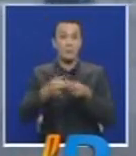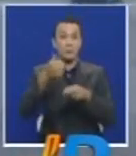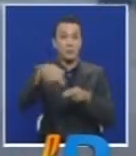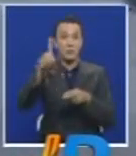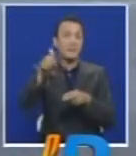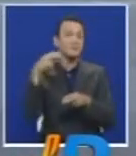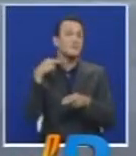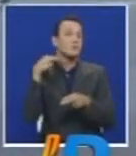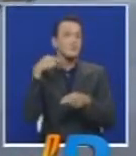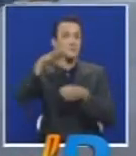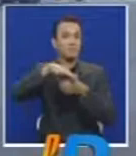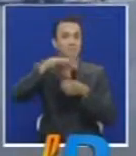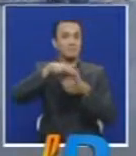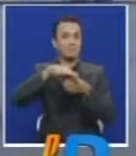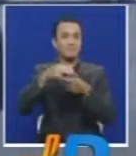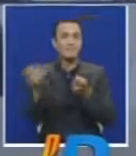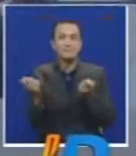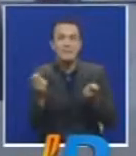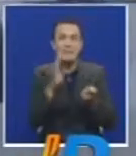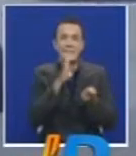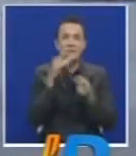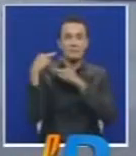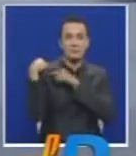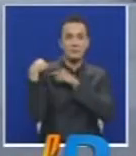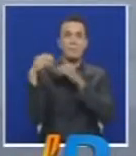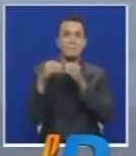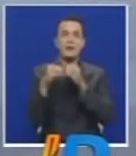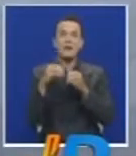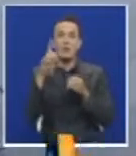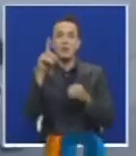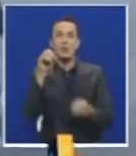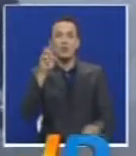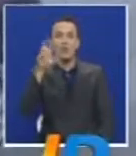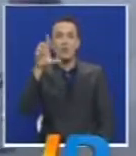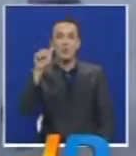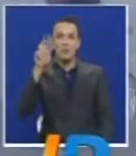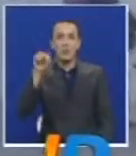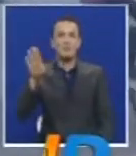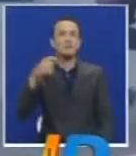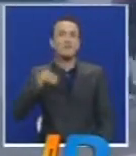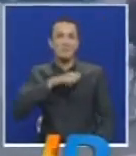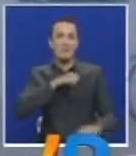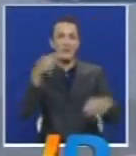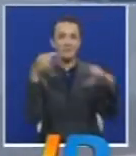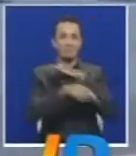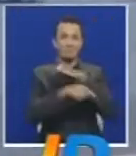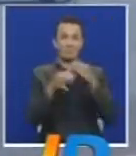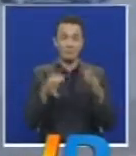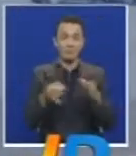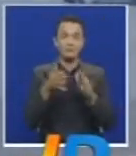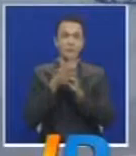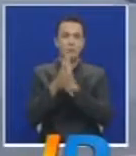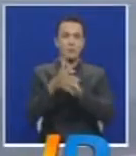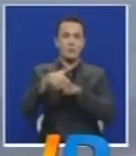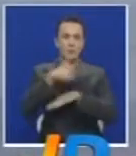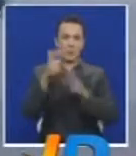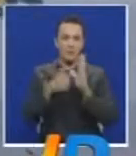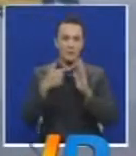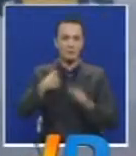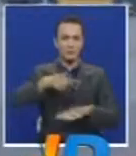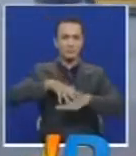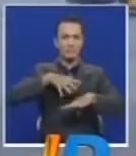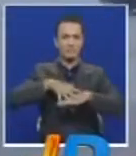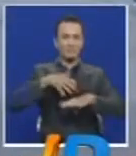manejar administrativamente al Deportivo Cali. Y marcó un golazo Dorlan Pavón en la Liga Española. Todo en deportes desde Barcelona,